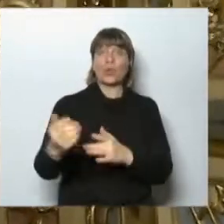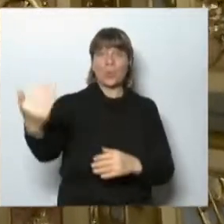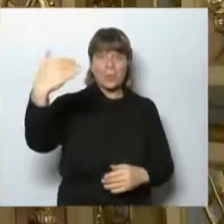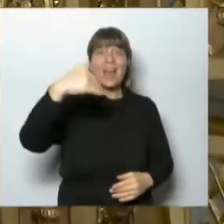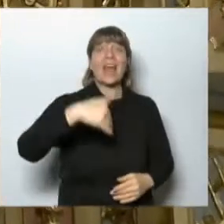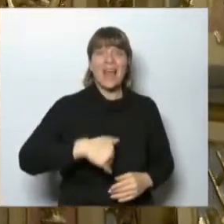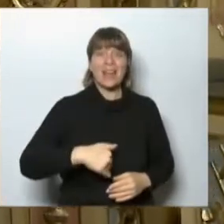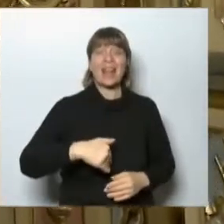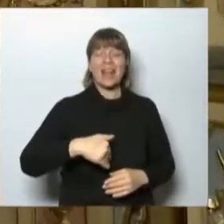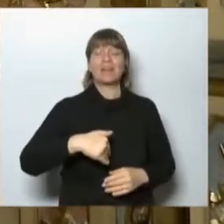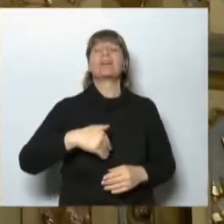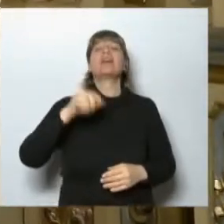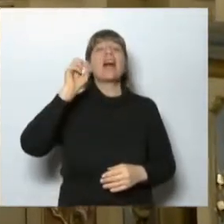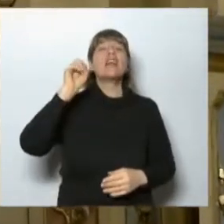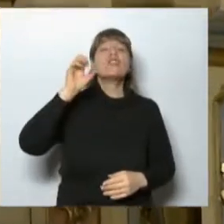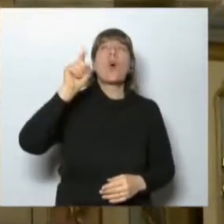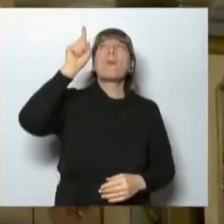Bendito es el que